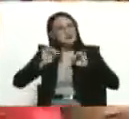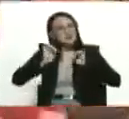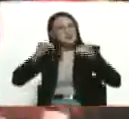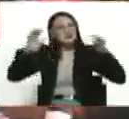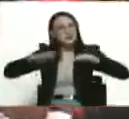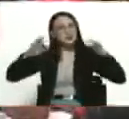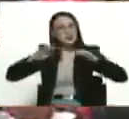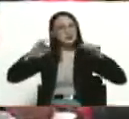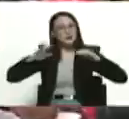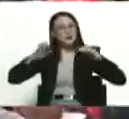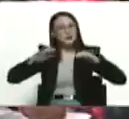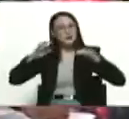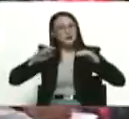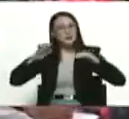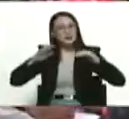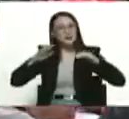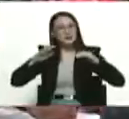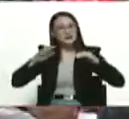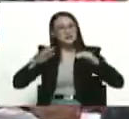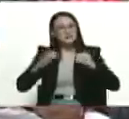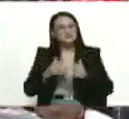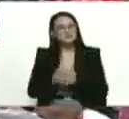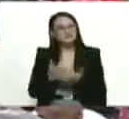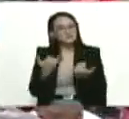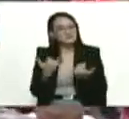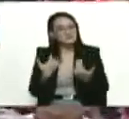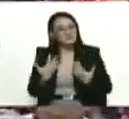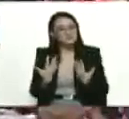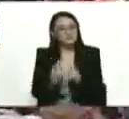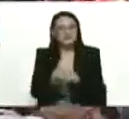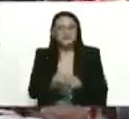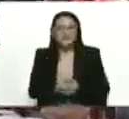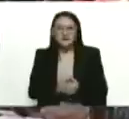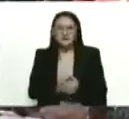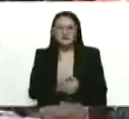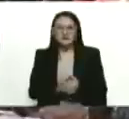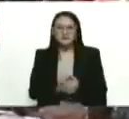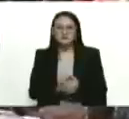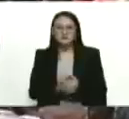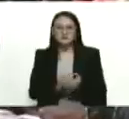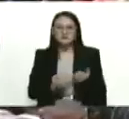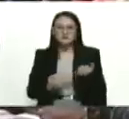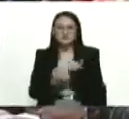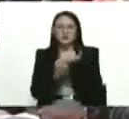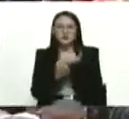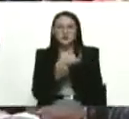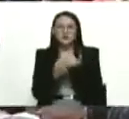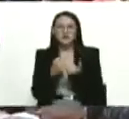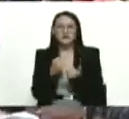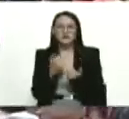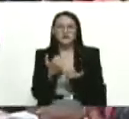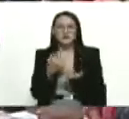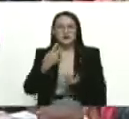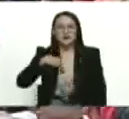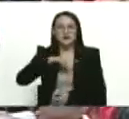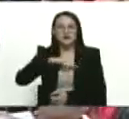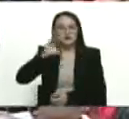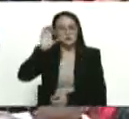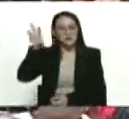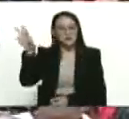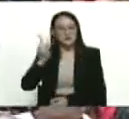lluvia, se nos quedaron en la plaza, pero aquí estamos, dándole respaldo en primer lugar a nuestra patria